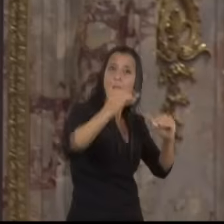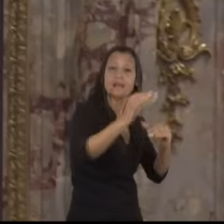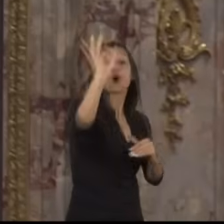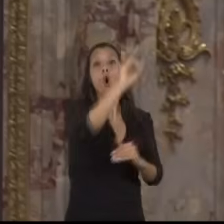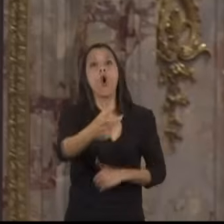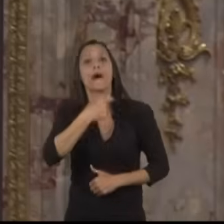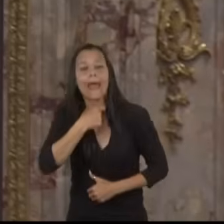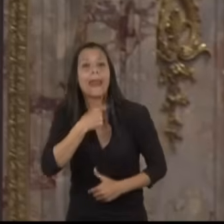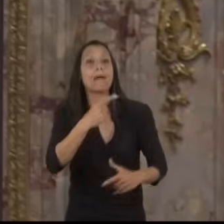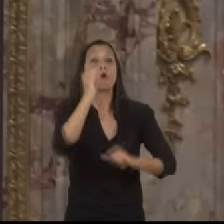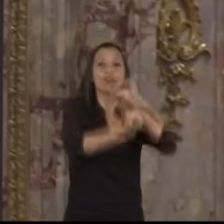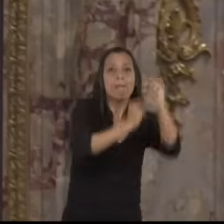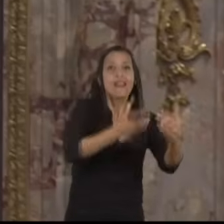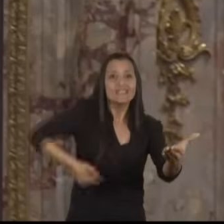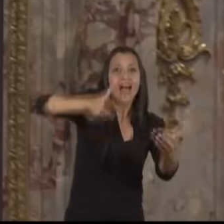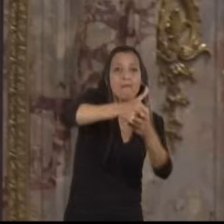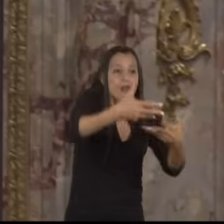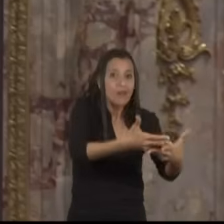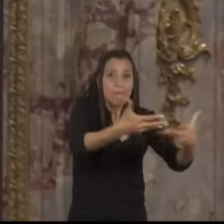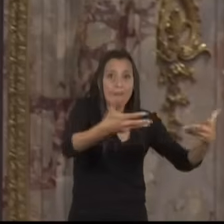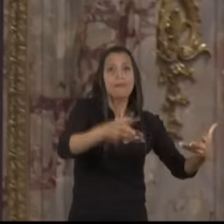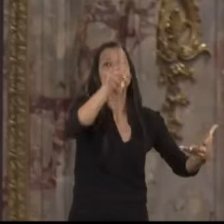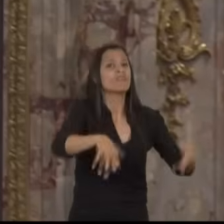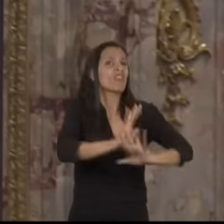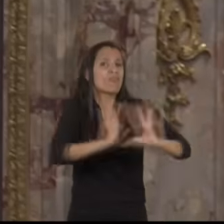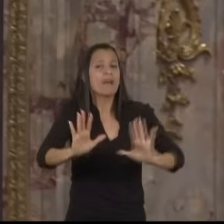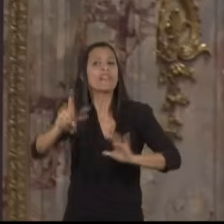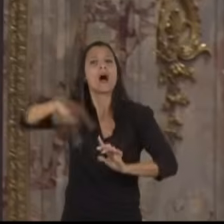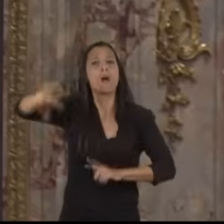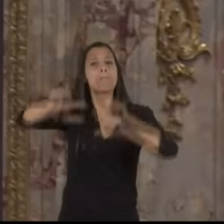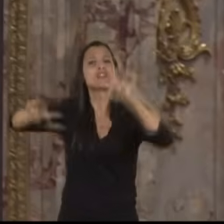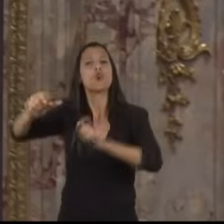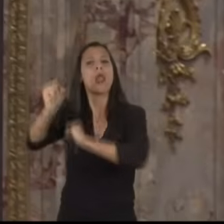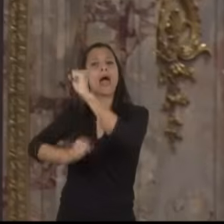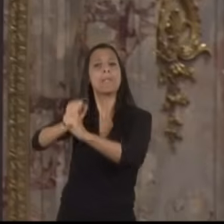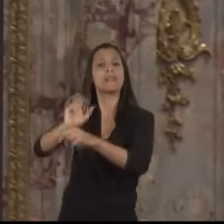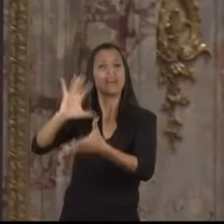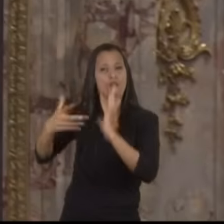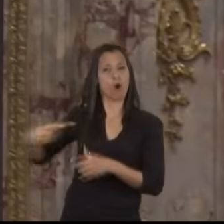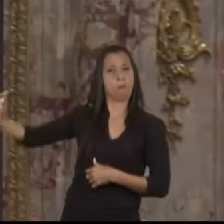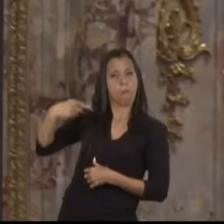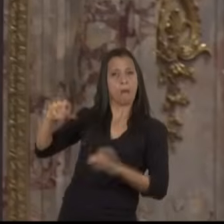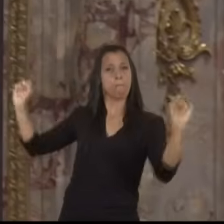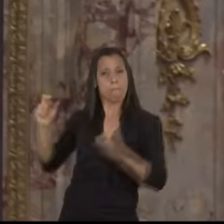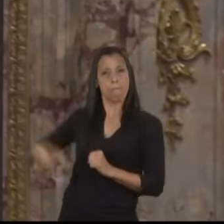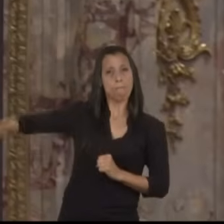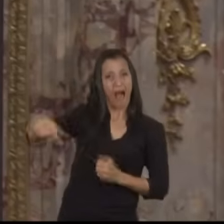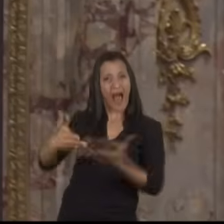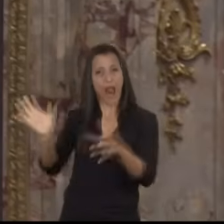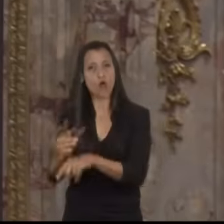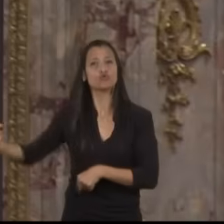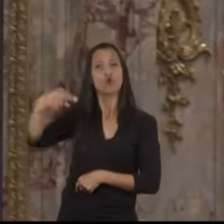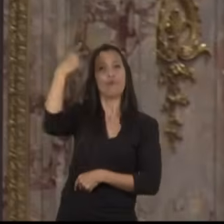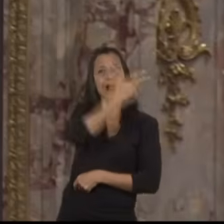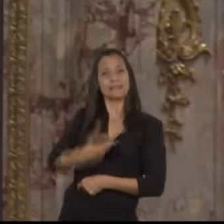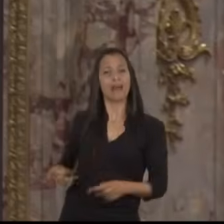haya más empresas invirtiendo, tenemos que dejar de ver a los empresarios como enemigos públicos. En lugar de esto, debemos